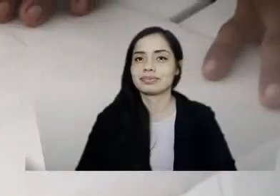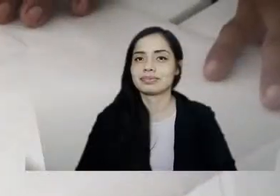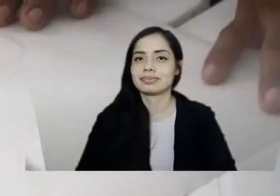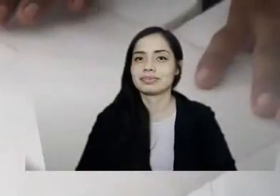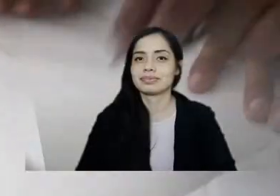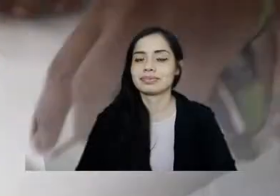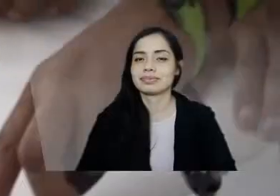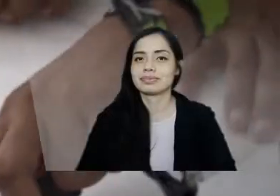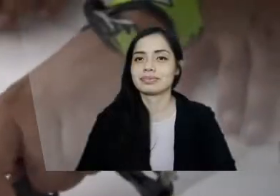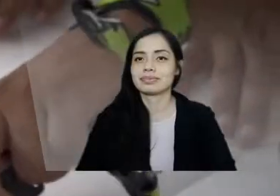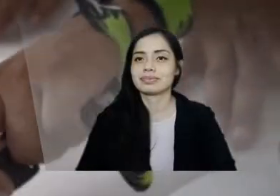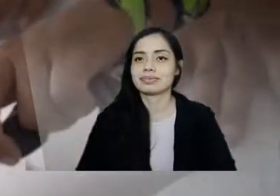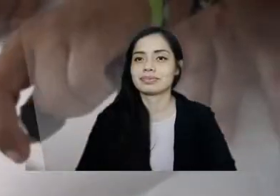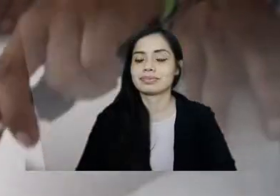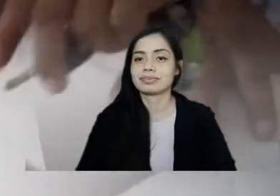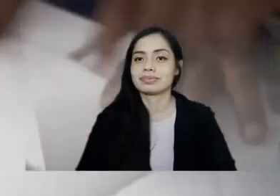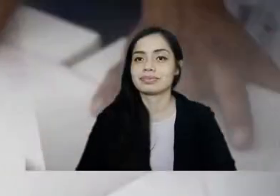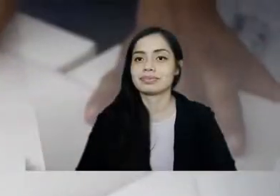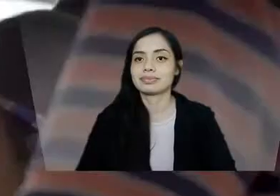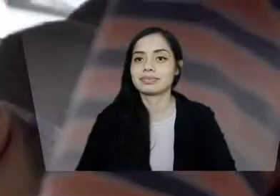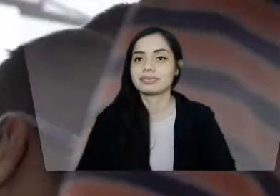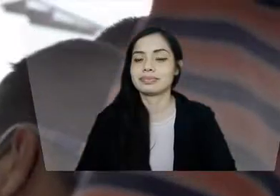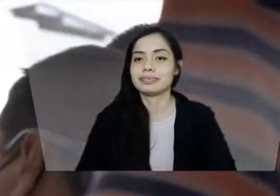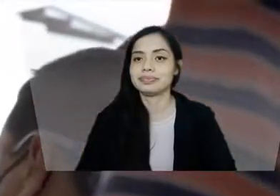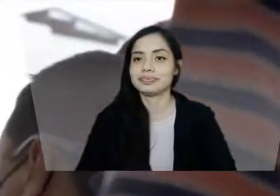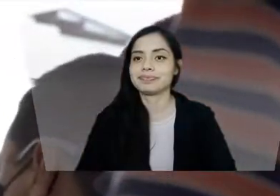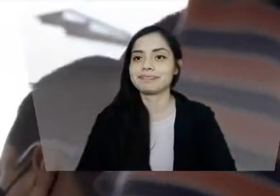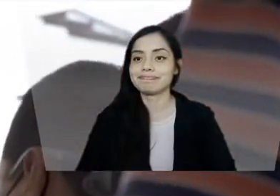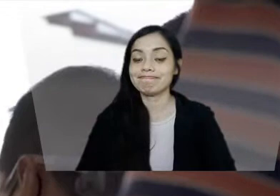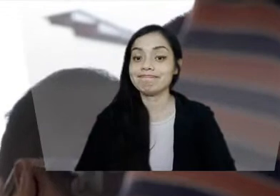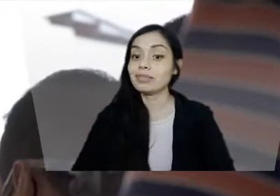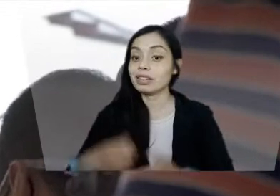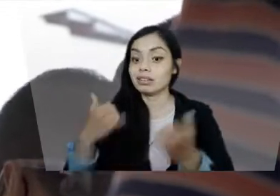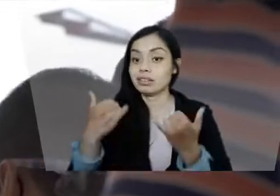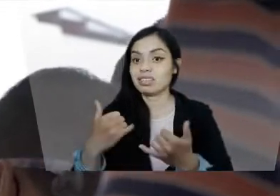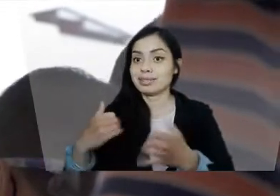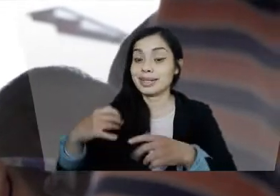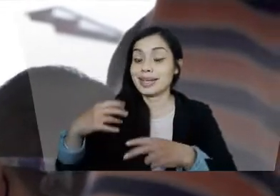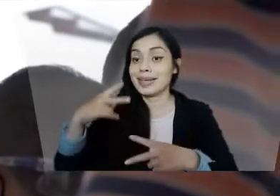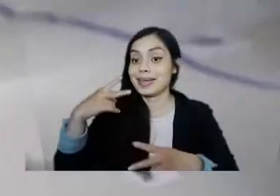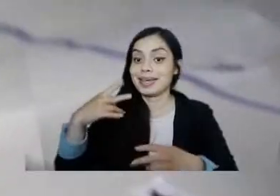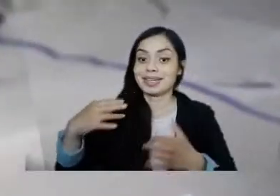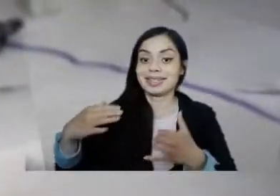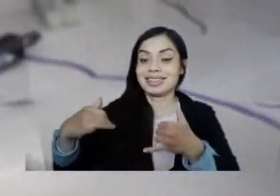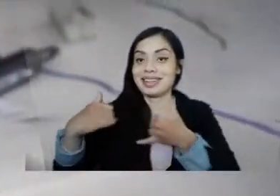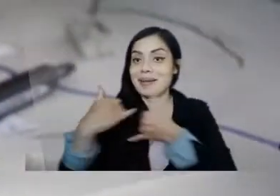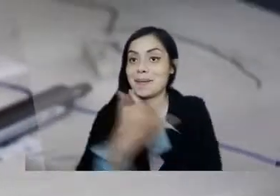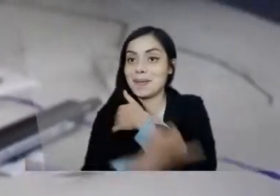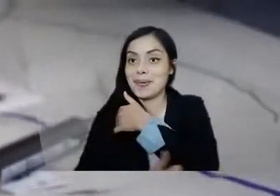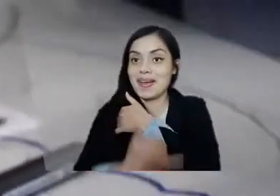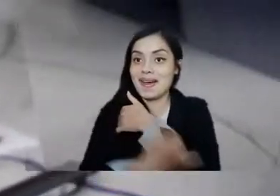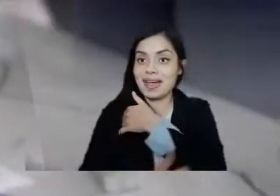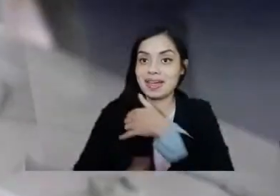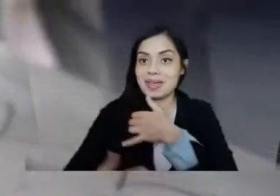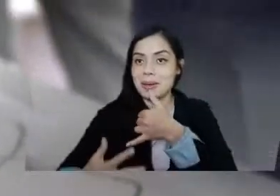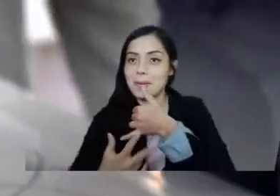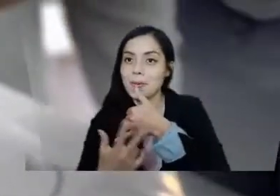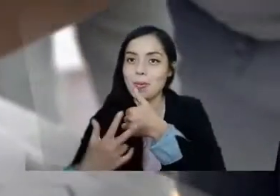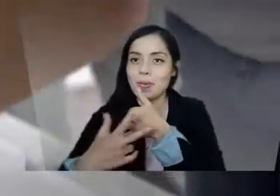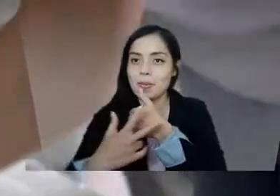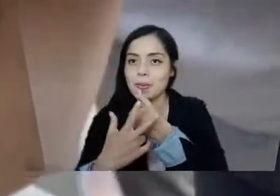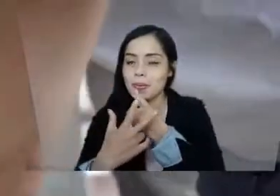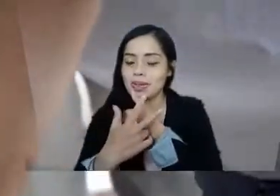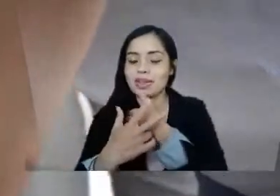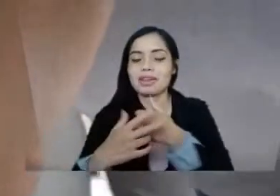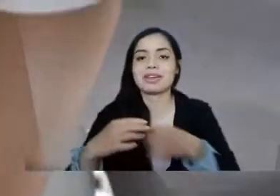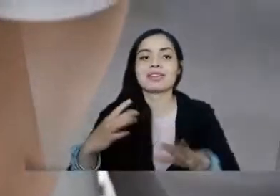En esta expedición también involucramos a las comunidades no científicas, que tienen una cantidad de información de las aves y del paisaje que son muy